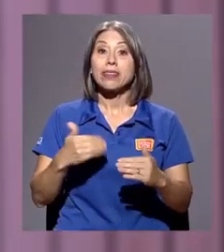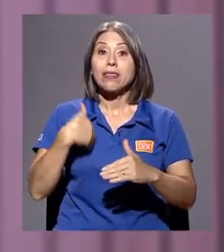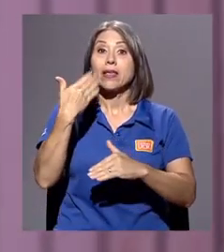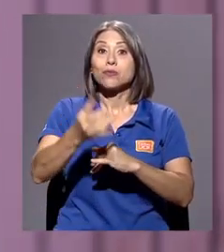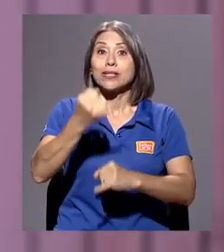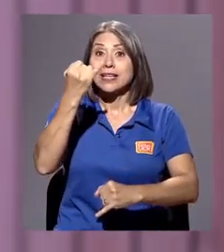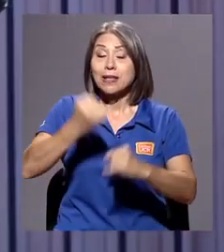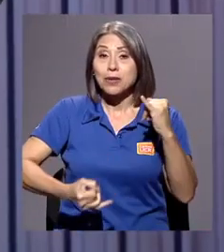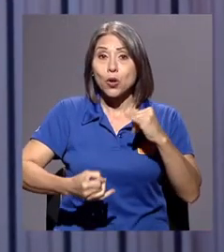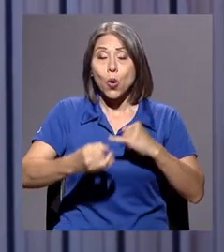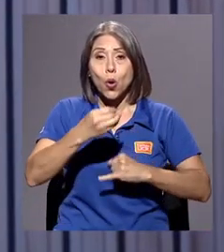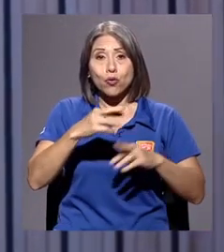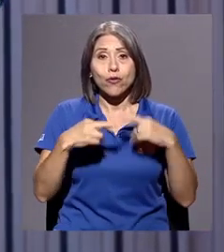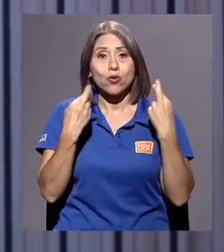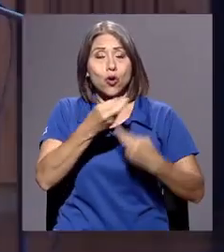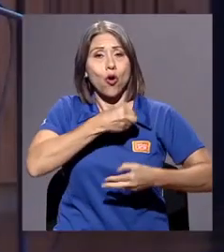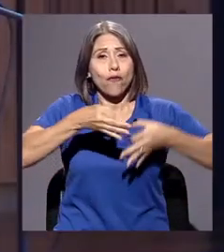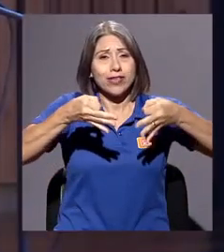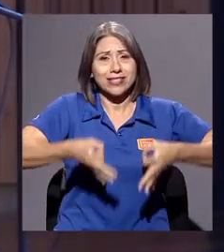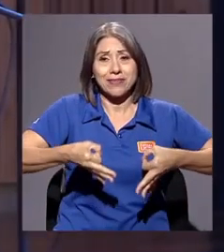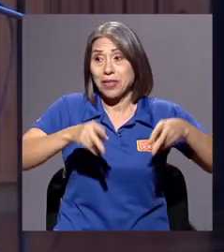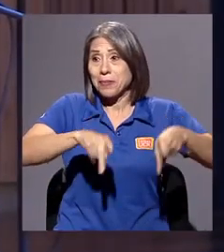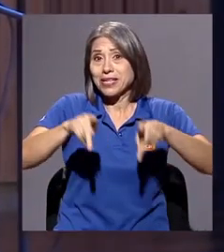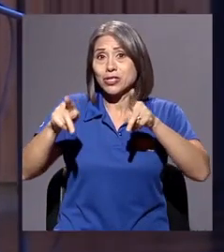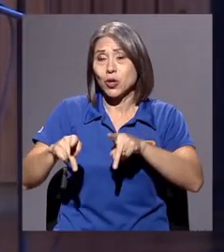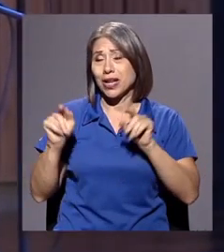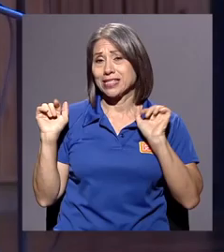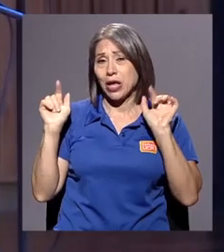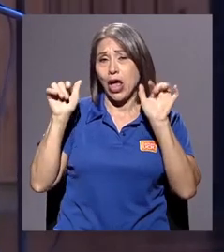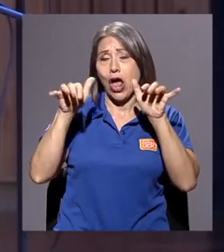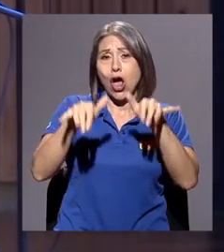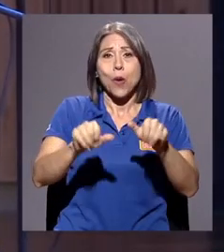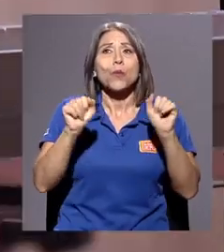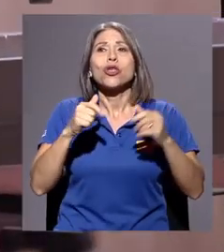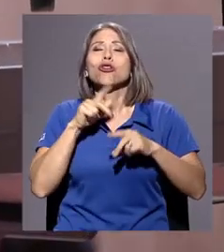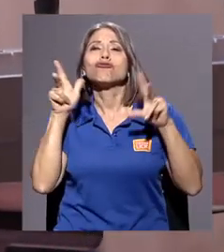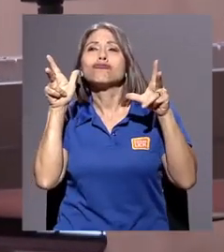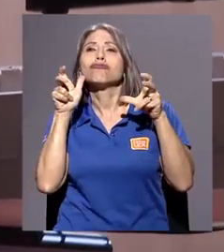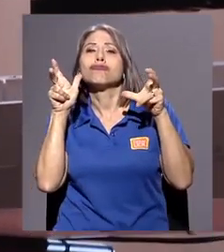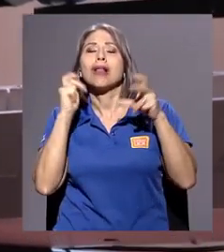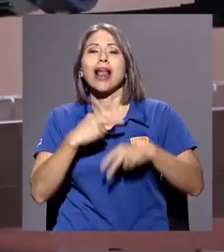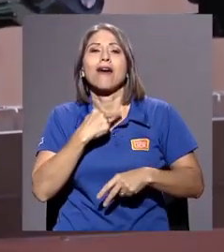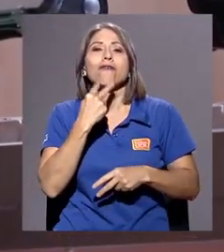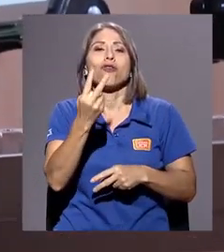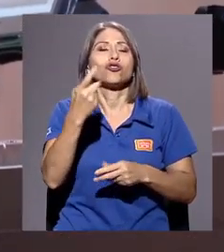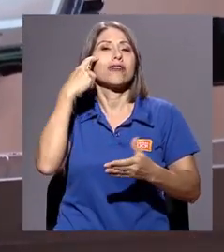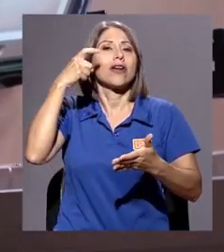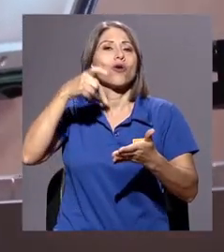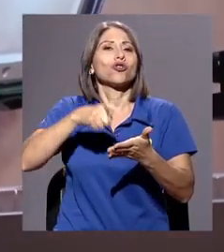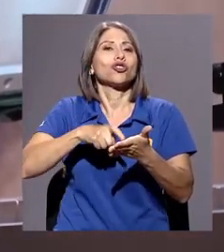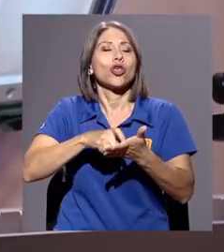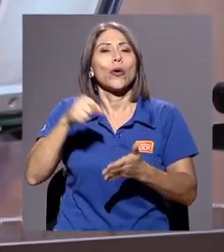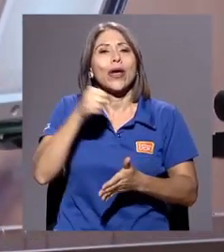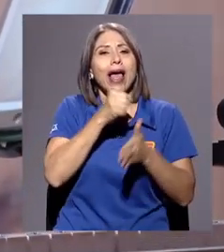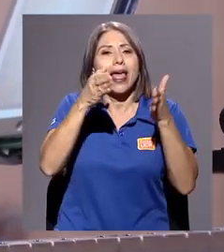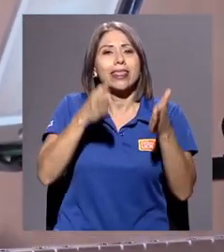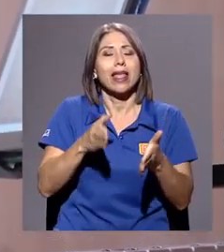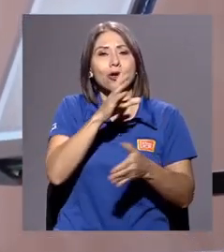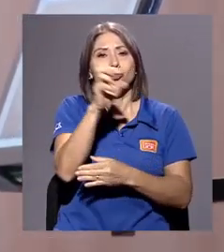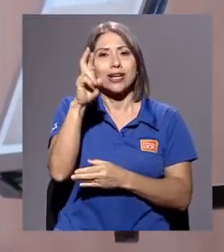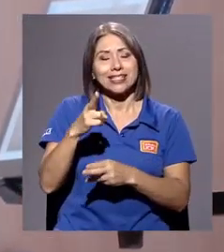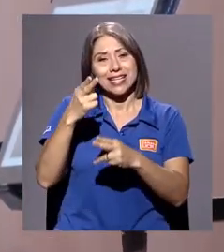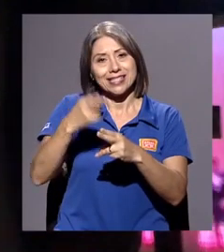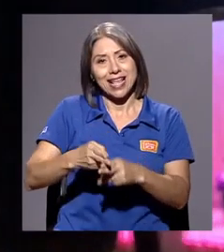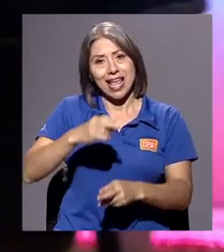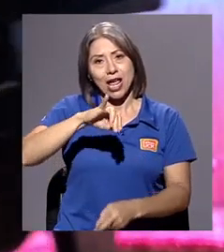Luego del acto protocolario, los asistentes pudieron deleitarse con la voz del reconocido tenor costarricense Joaquín Iglesias,